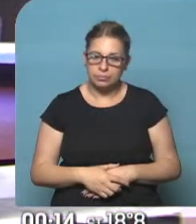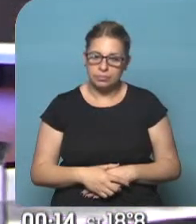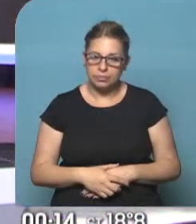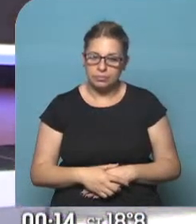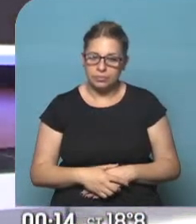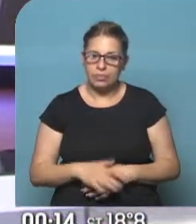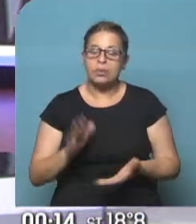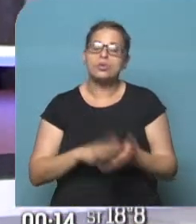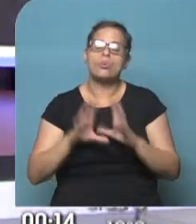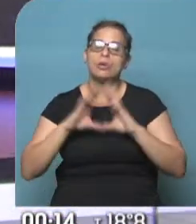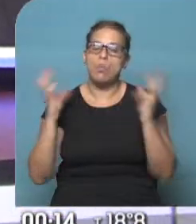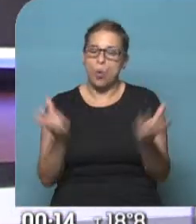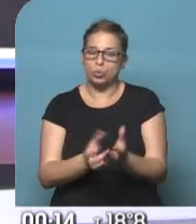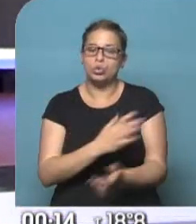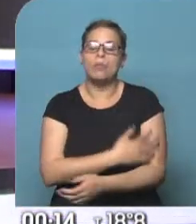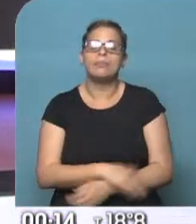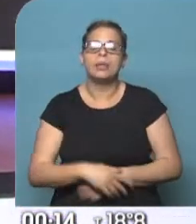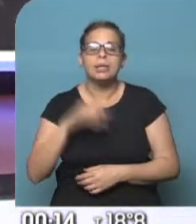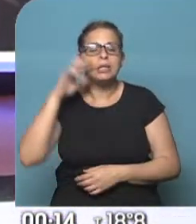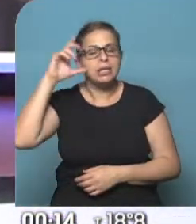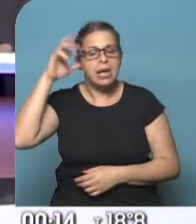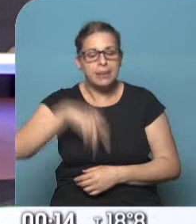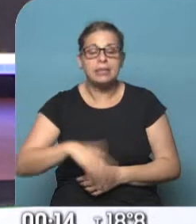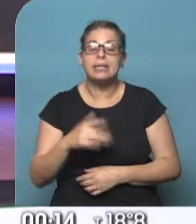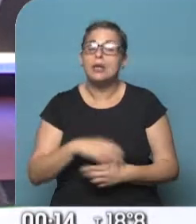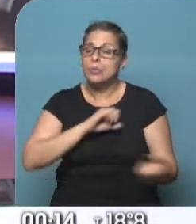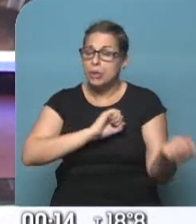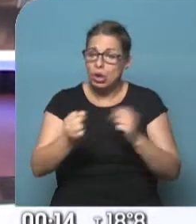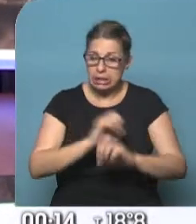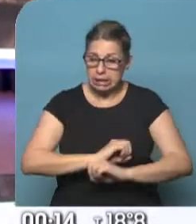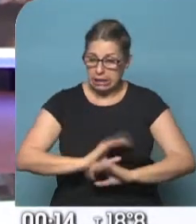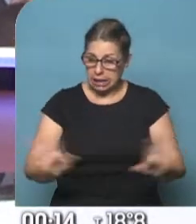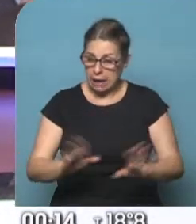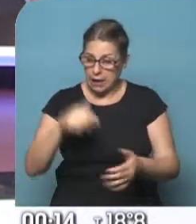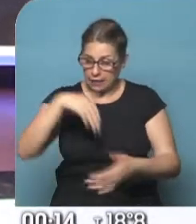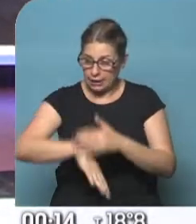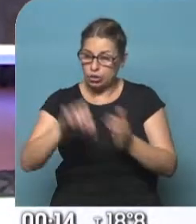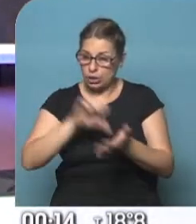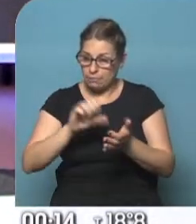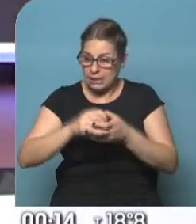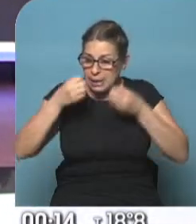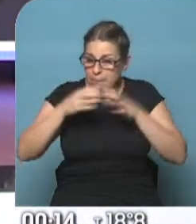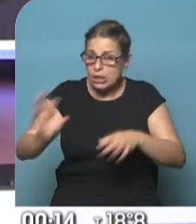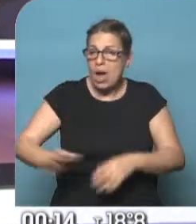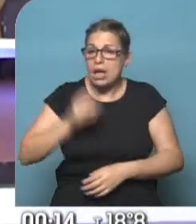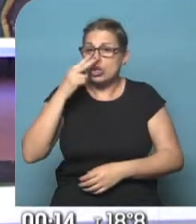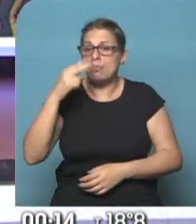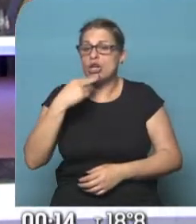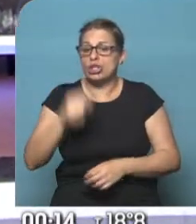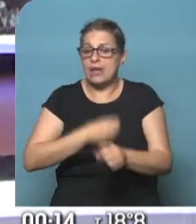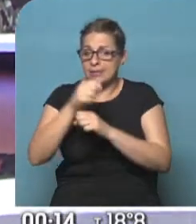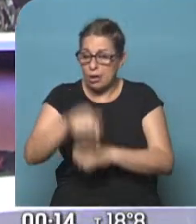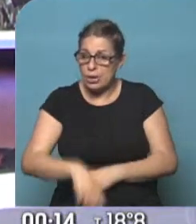Nos vamos al marco internacional, nos vamos a Yemen porque se agrava la violencia suscitada en este país ya desde 2011. Lo cierto es que